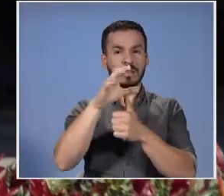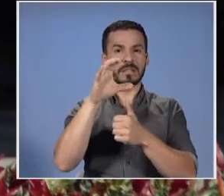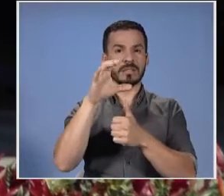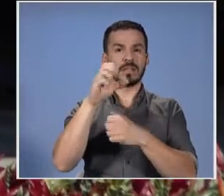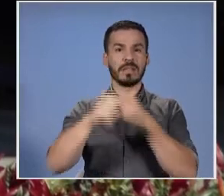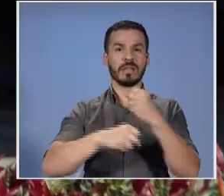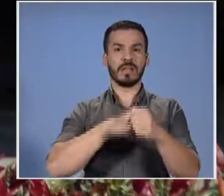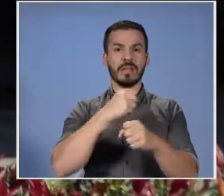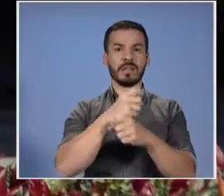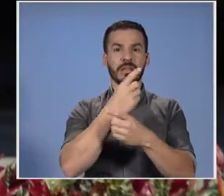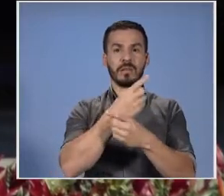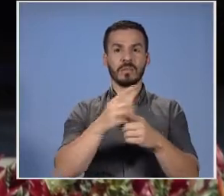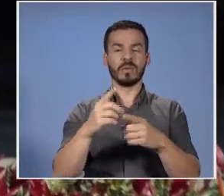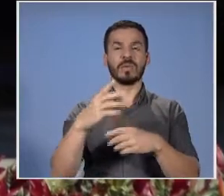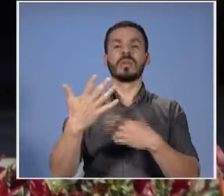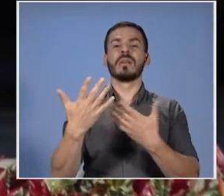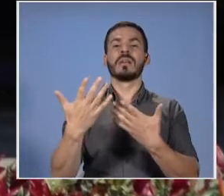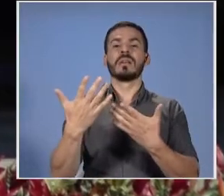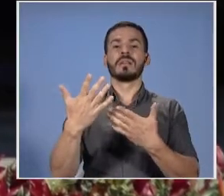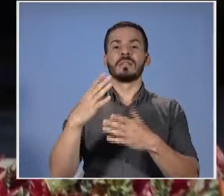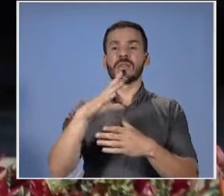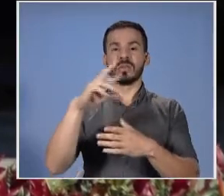democracia costarricense y en el proceso